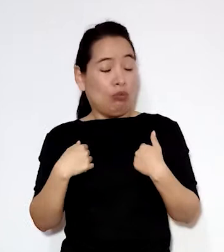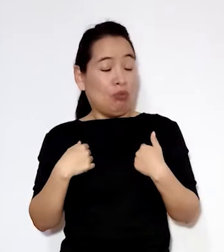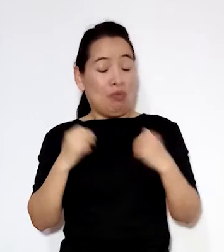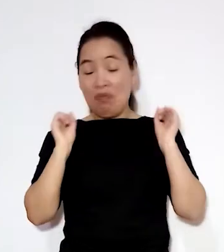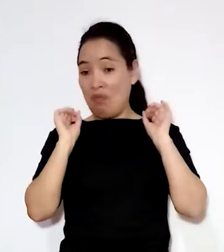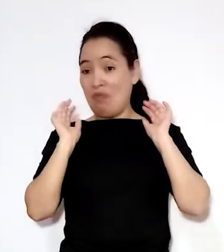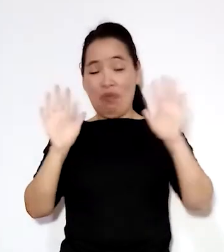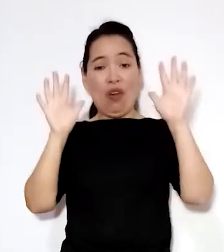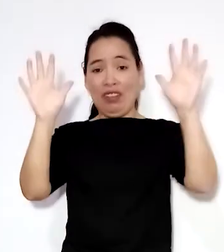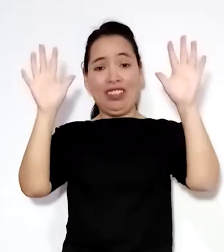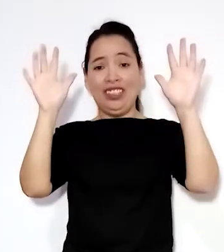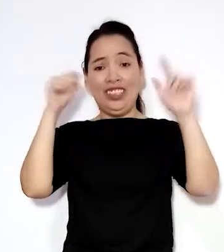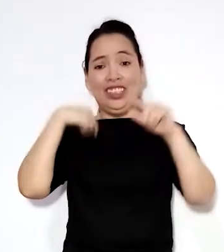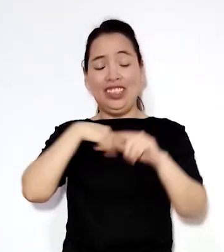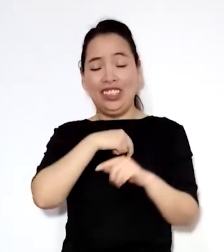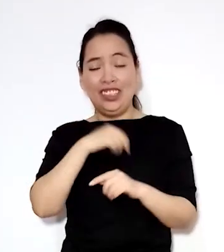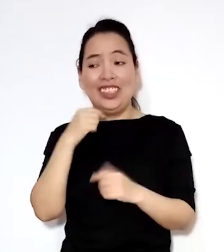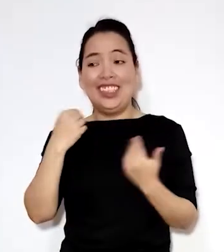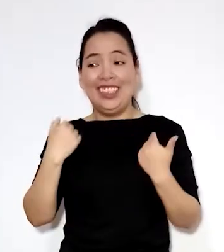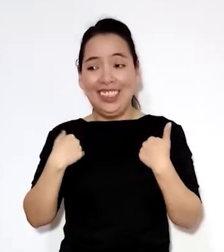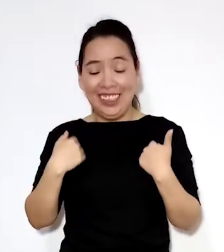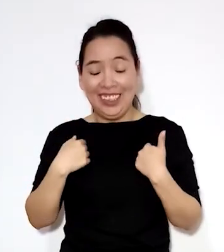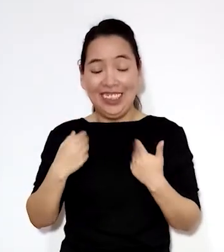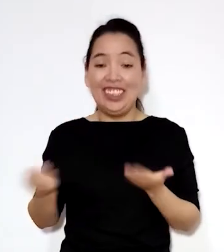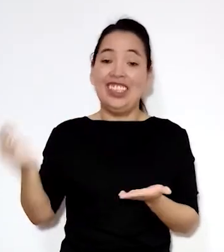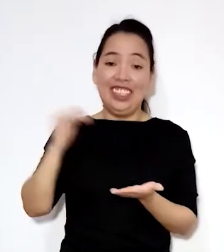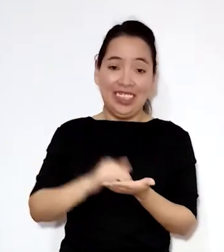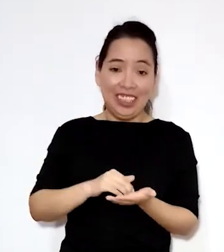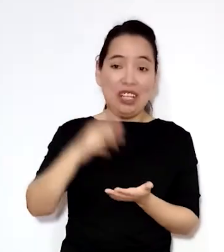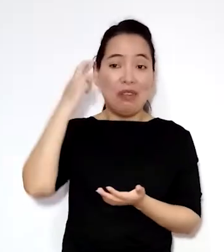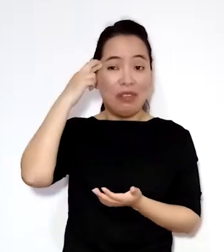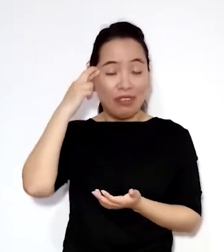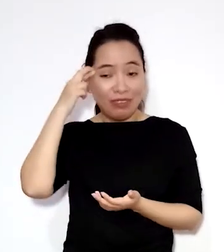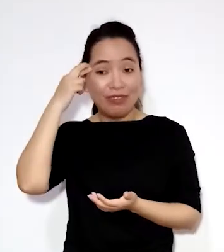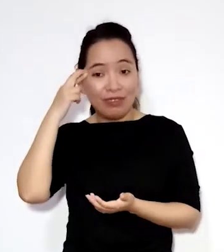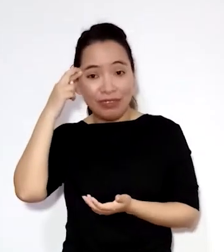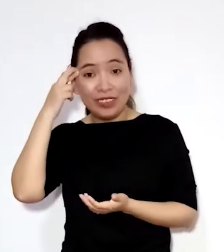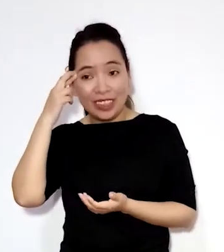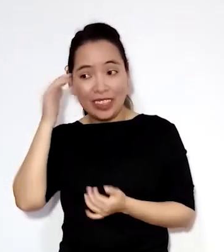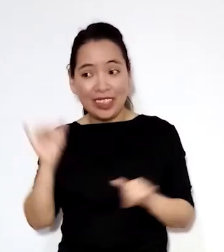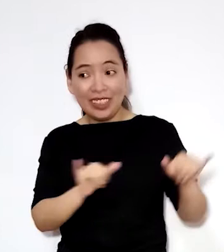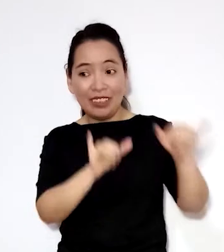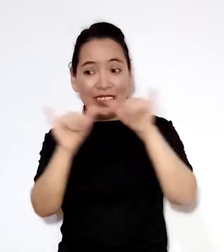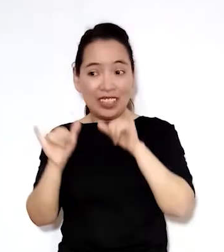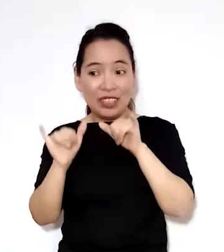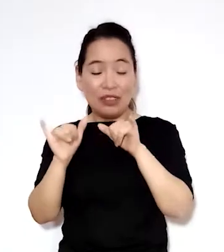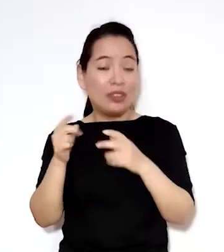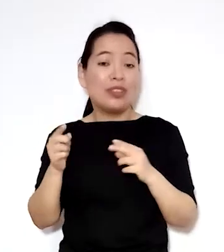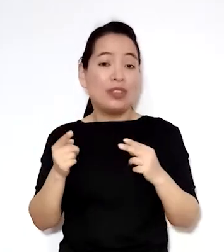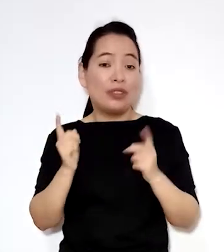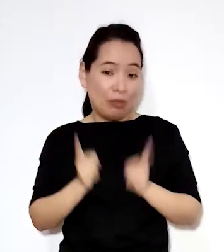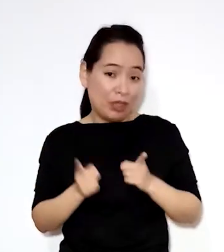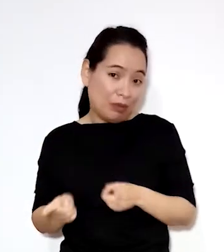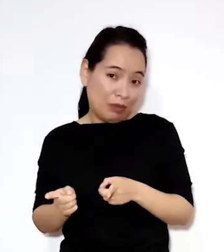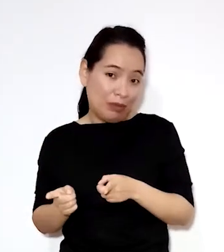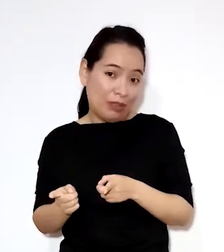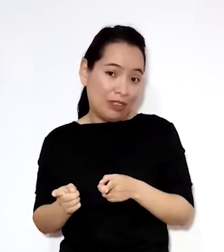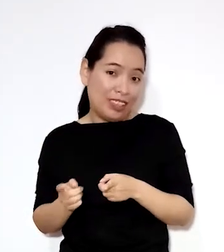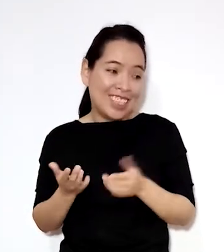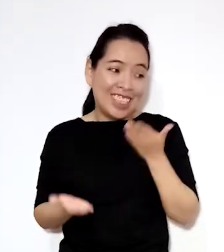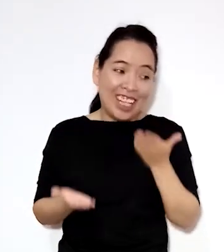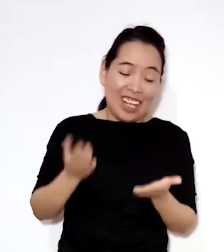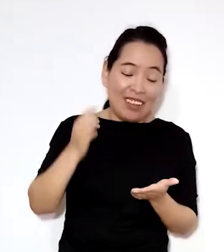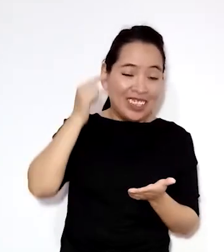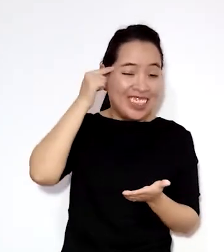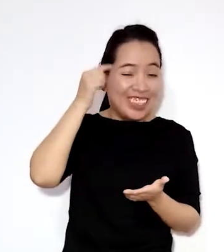es asombroso el que tengamos que repensar si todos estamos hablando de lo mismo. Es decir, ¿puede